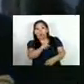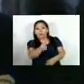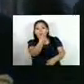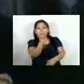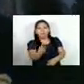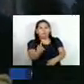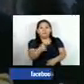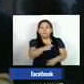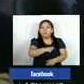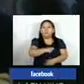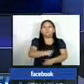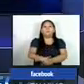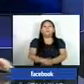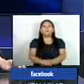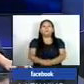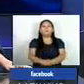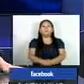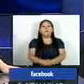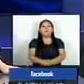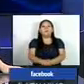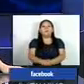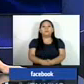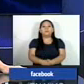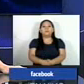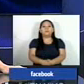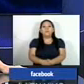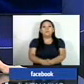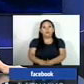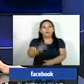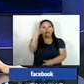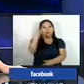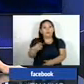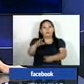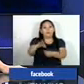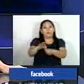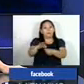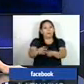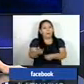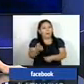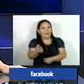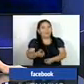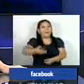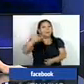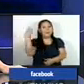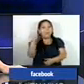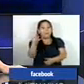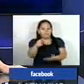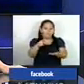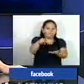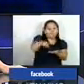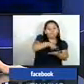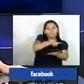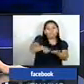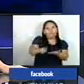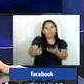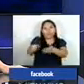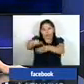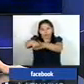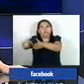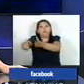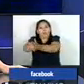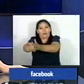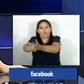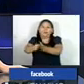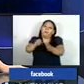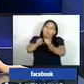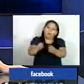corresponden sean tocadas. Y en los próximos comicios los salvadoreños deberán elegir a los candidatos a diputados de la Asamblea Legislativa